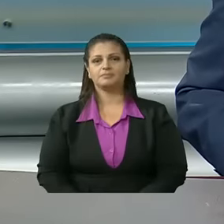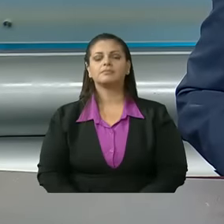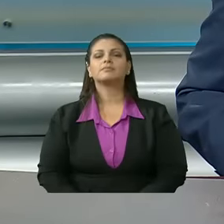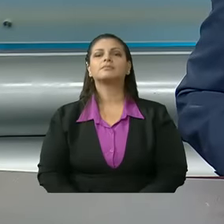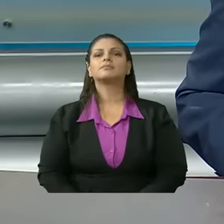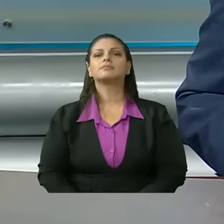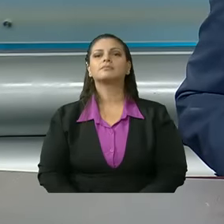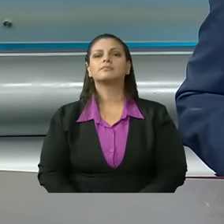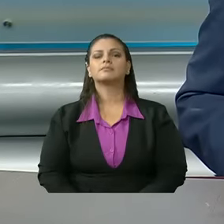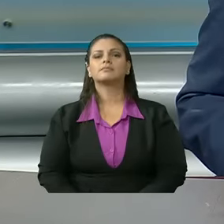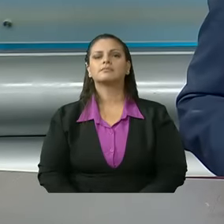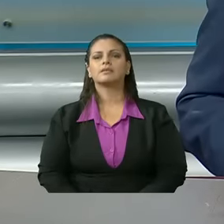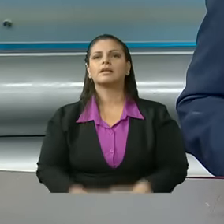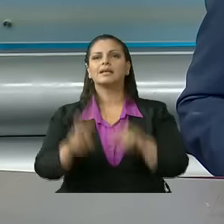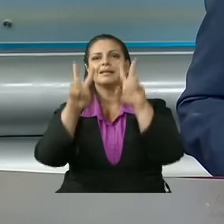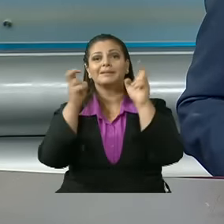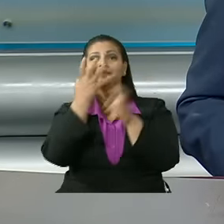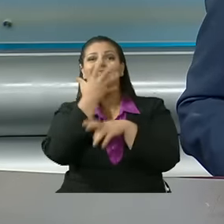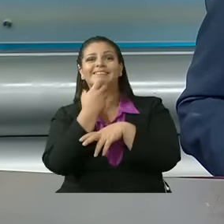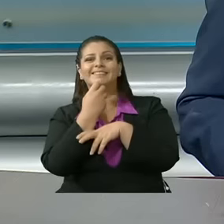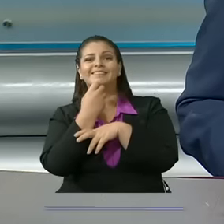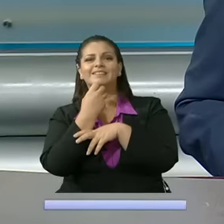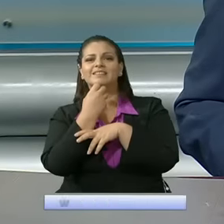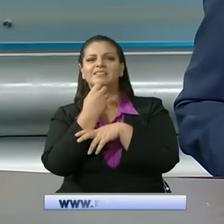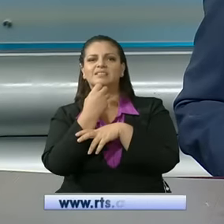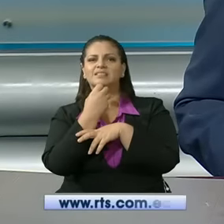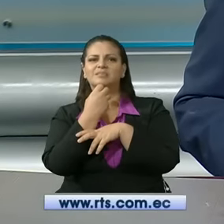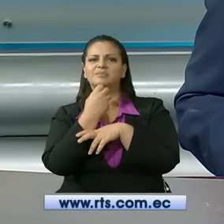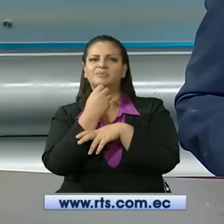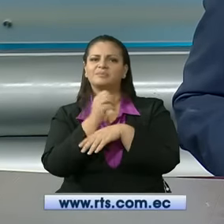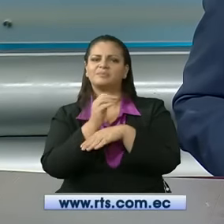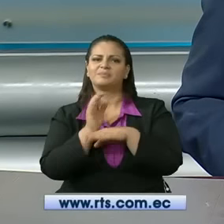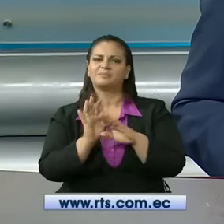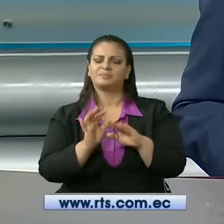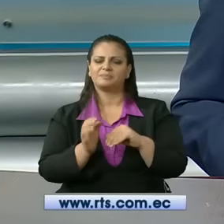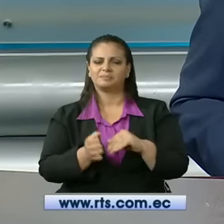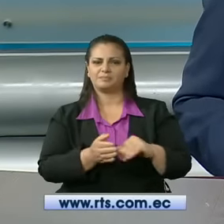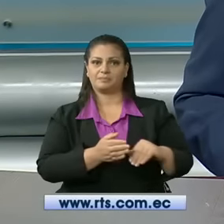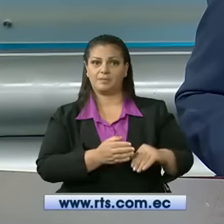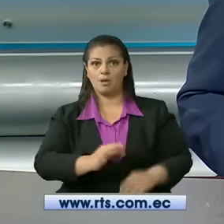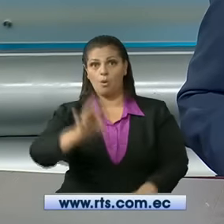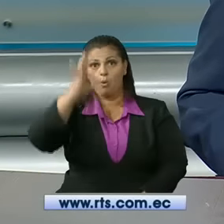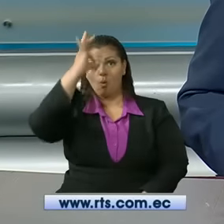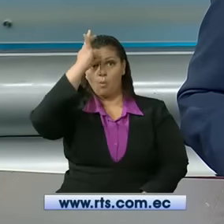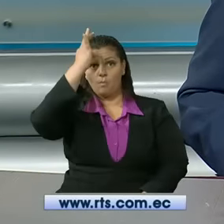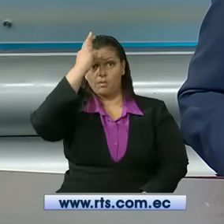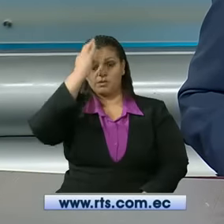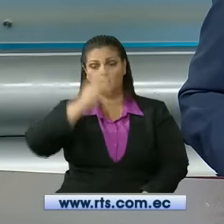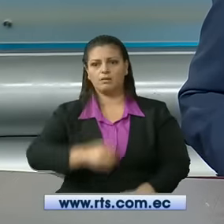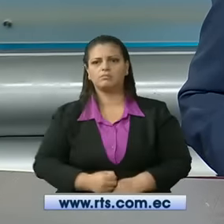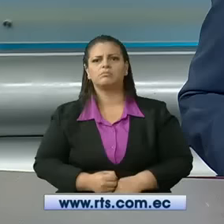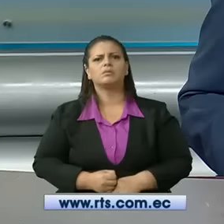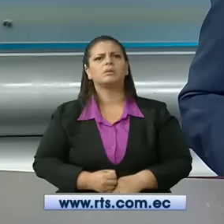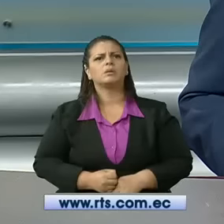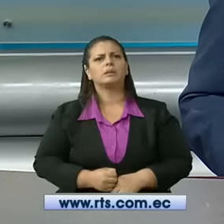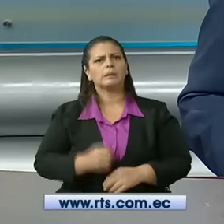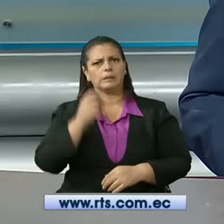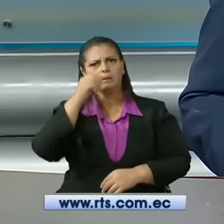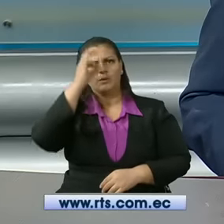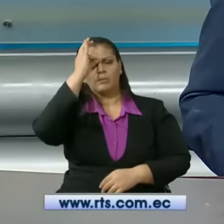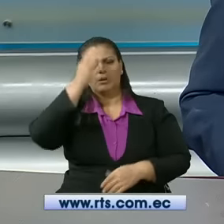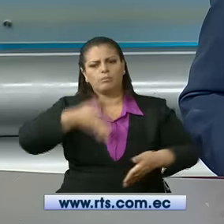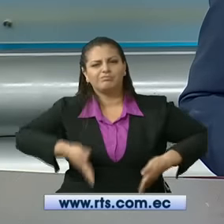información nada agradable en realidad. Un recién nacido, perdón, permanece bajo observación en la maternidad